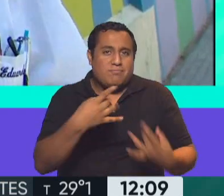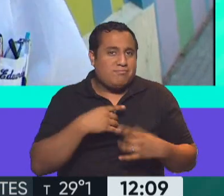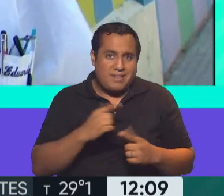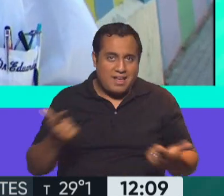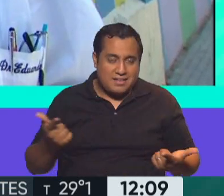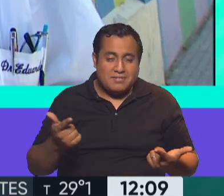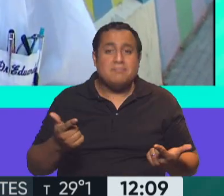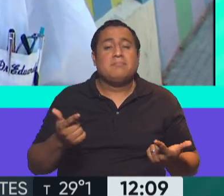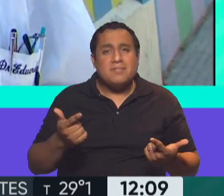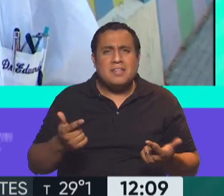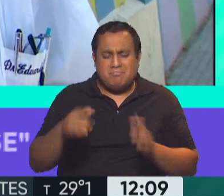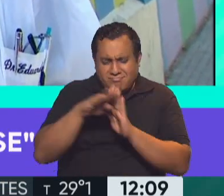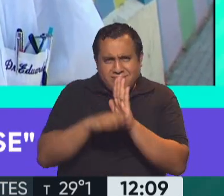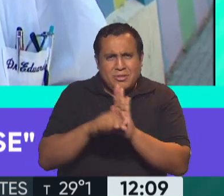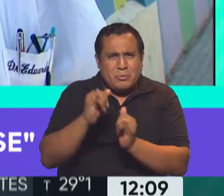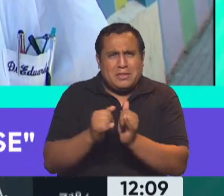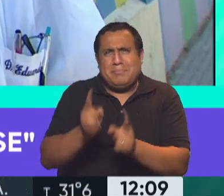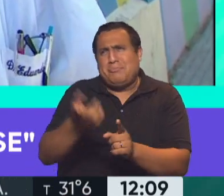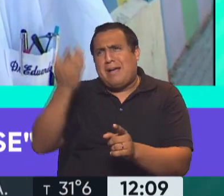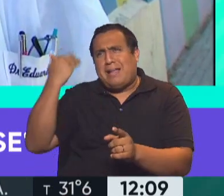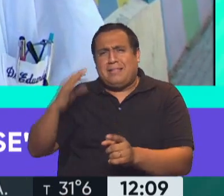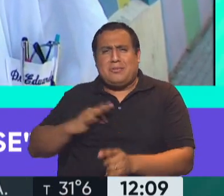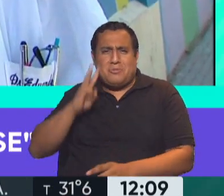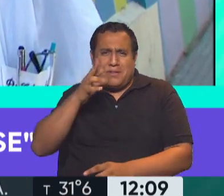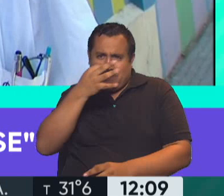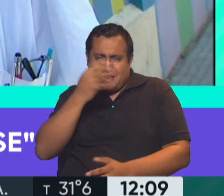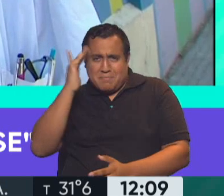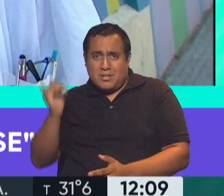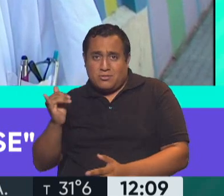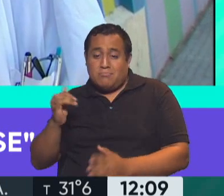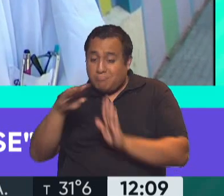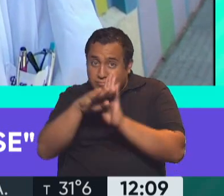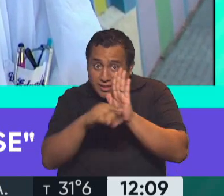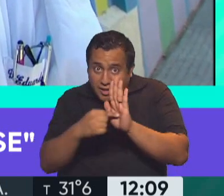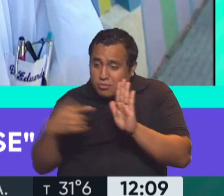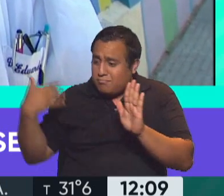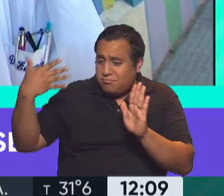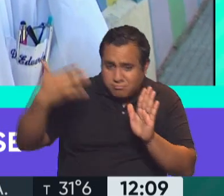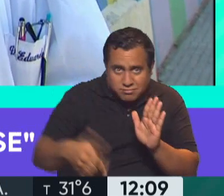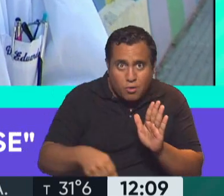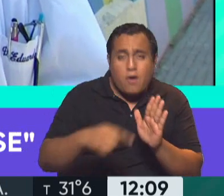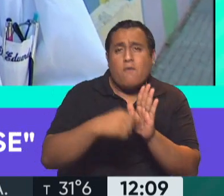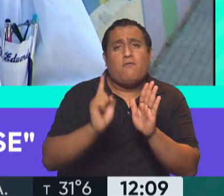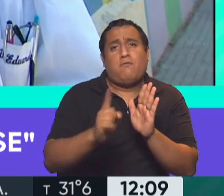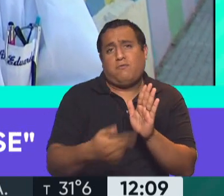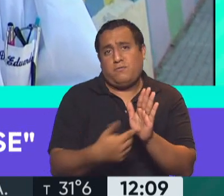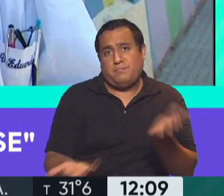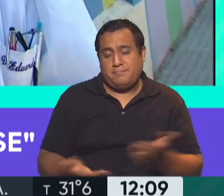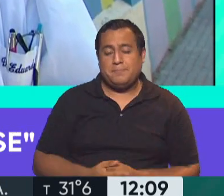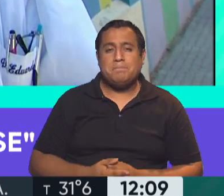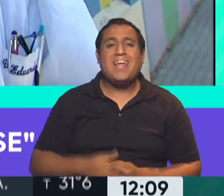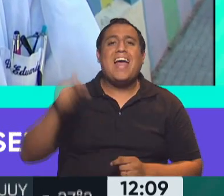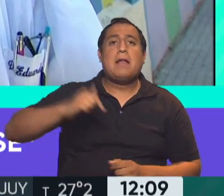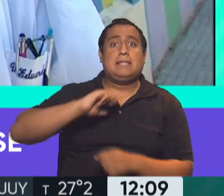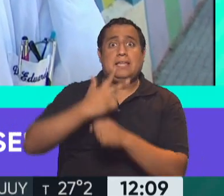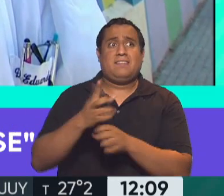empezamos a hablarlo desde marzo del 2020, siguen teniendo una actualidad completa. Doctor, ¿estamos en el pico de la